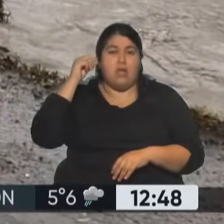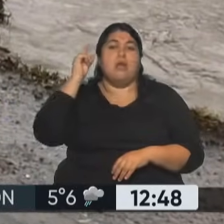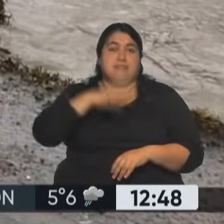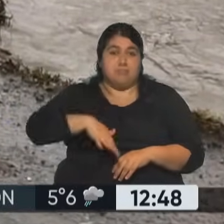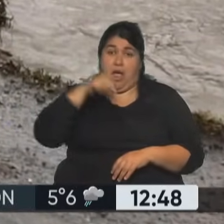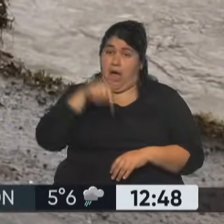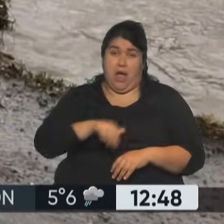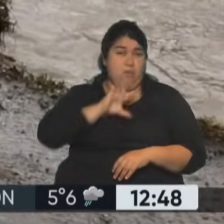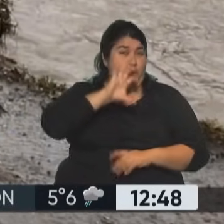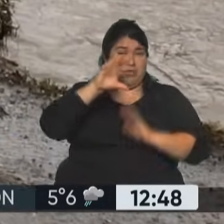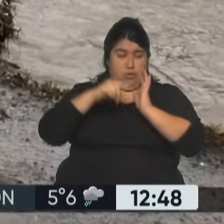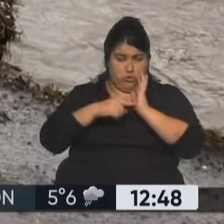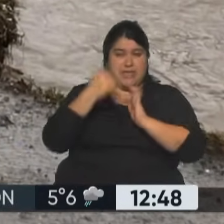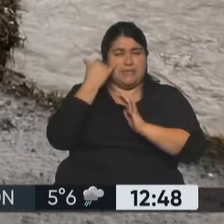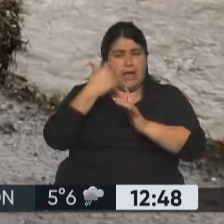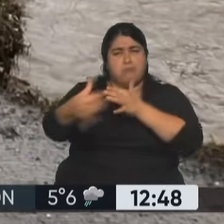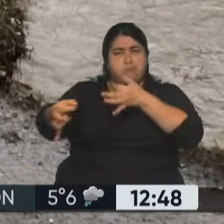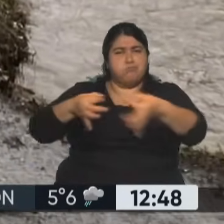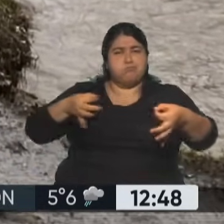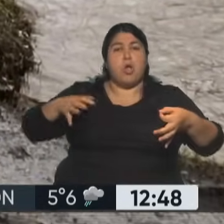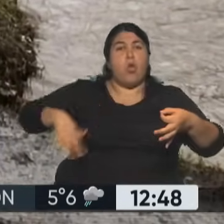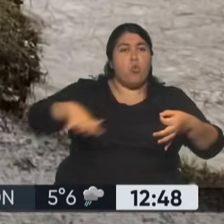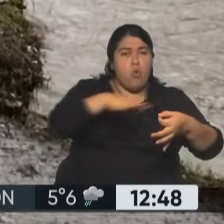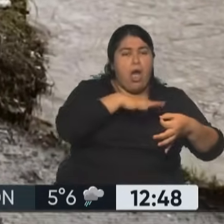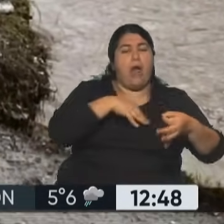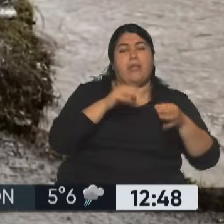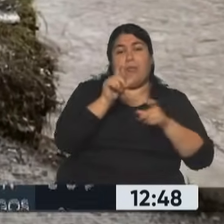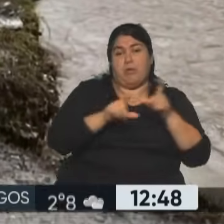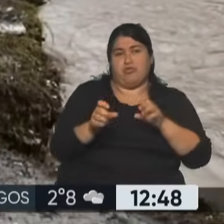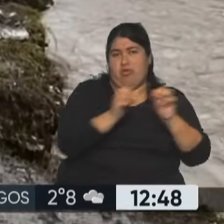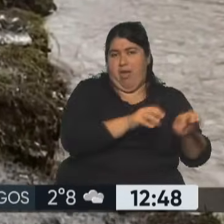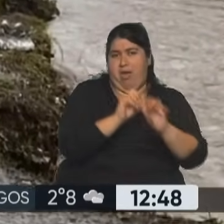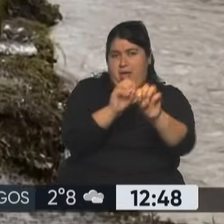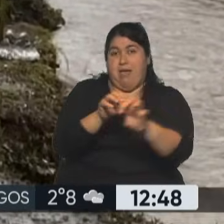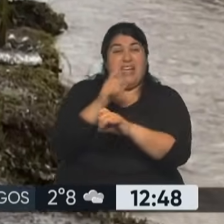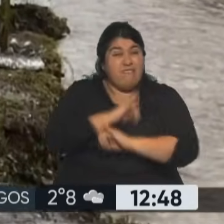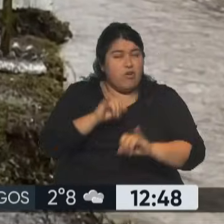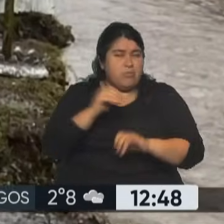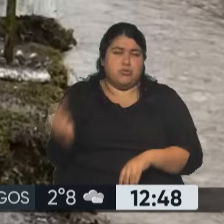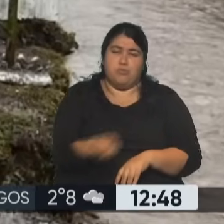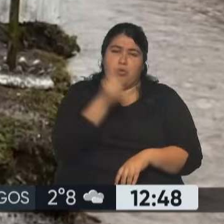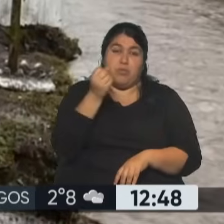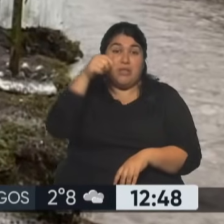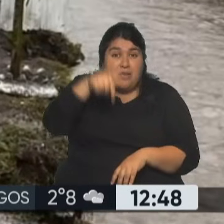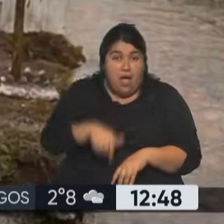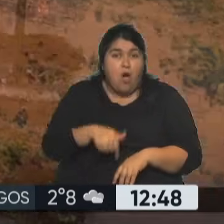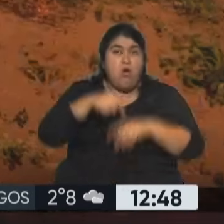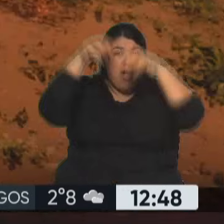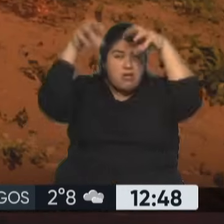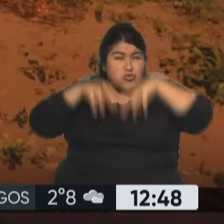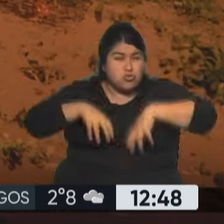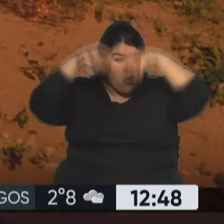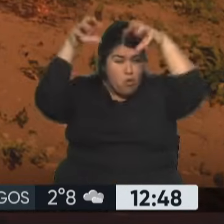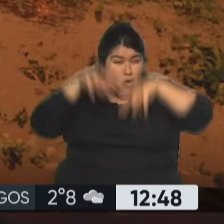la provincia de Buenos Aires. Bueno, ya hay centros de evacuación. Atención, porque esta información es muy importante. Lógicamente, a partir de esta lluvia intensa y